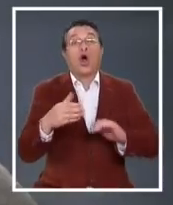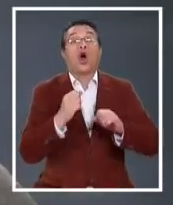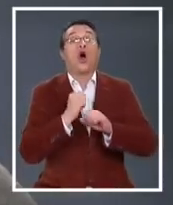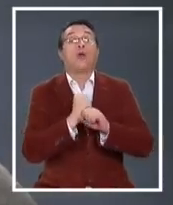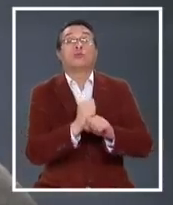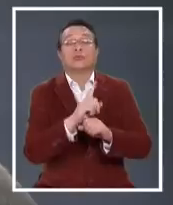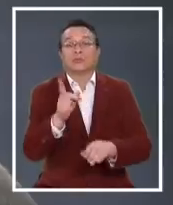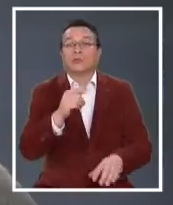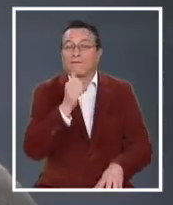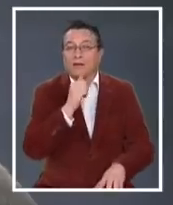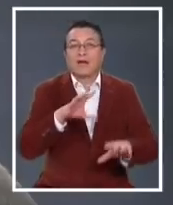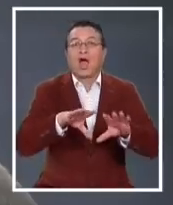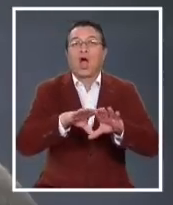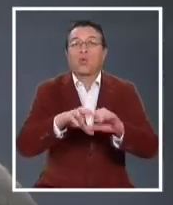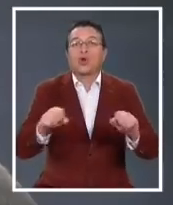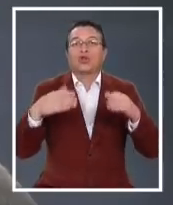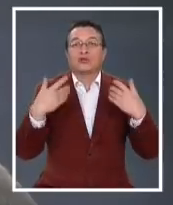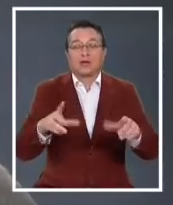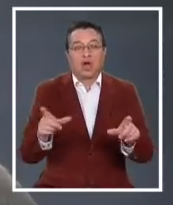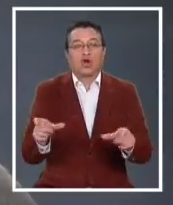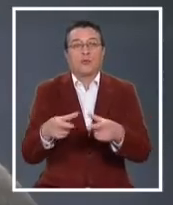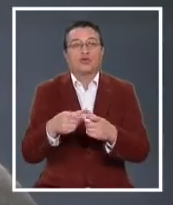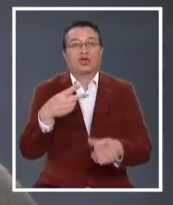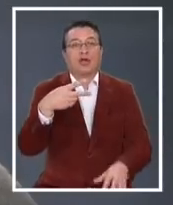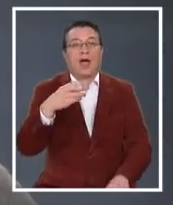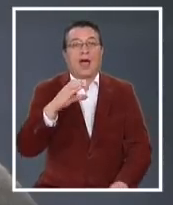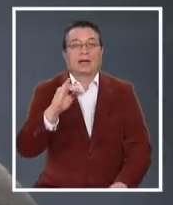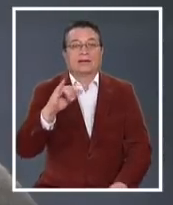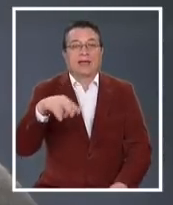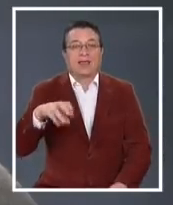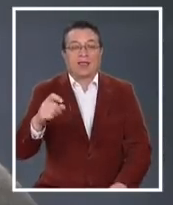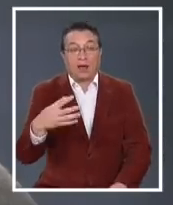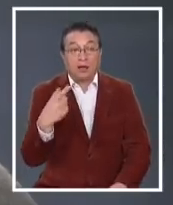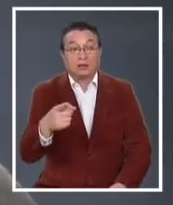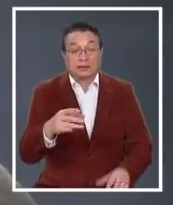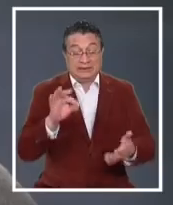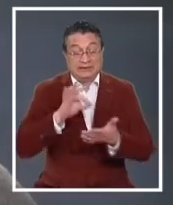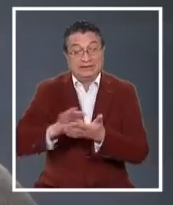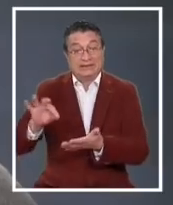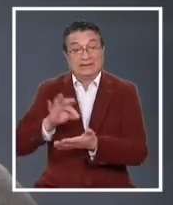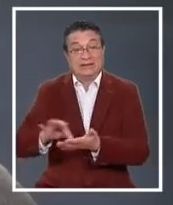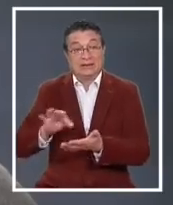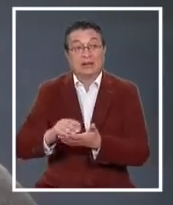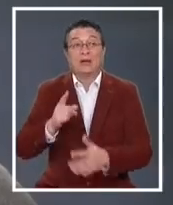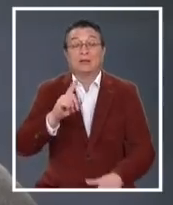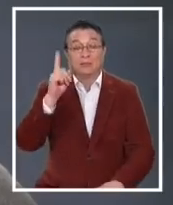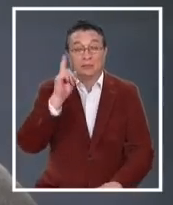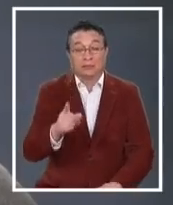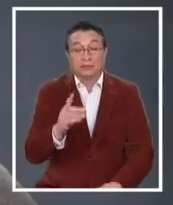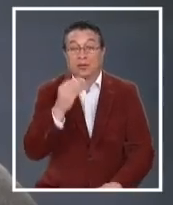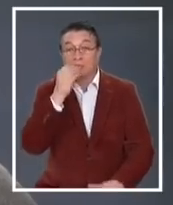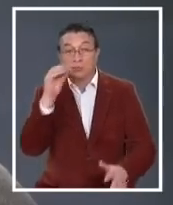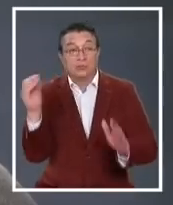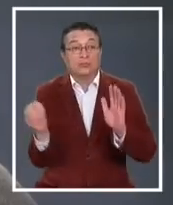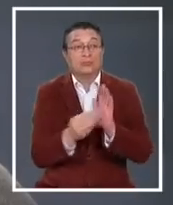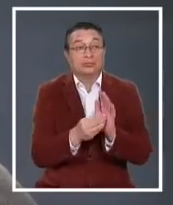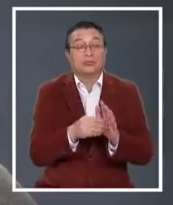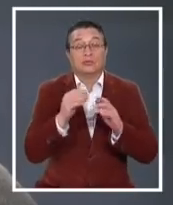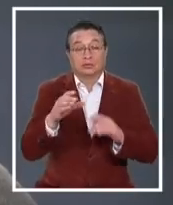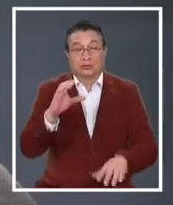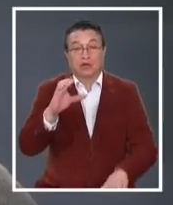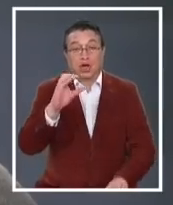oposición es faltar al acuerdo al que llegaron en la Comisión de Hacienda. Porque en la Comisión de Hacienda la Secretaría dictaminó que esa indicación que